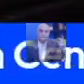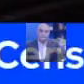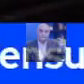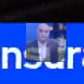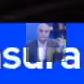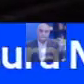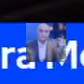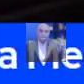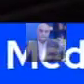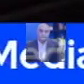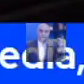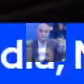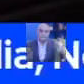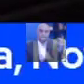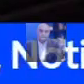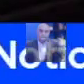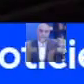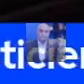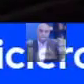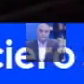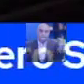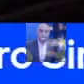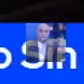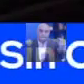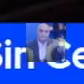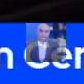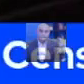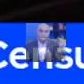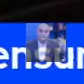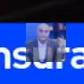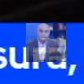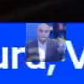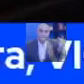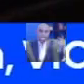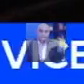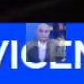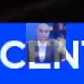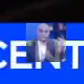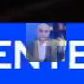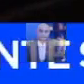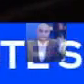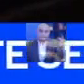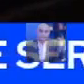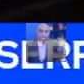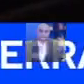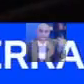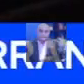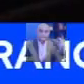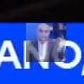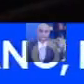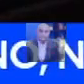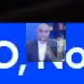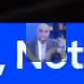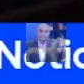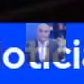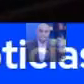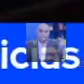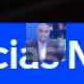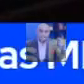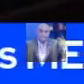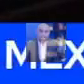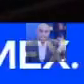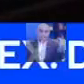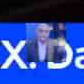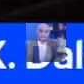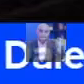razón el presidente o no? Pero hasta ahora el presidente nos ha demostrado que le ha acertado en todas y cada uno de los desafíos que le